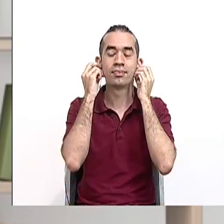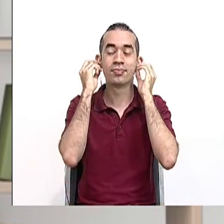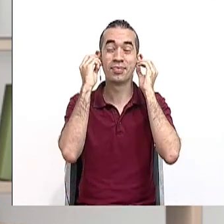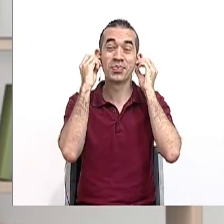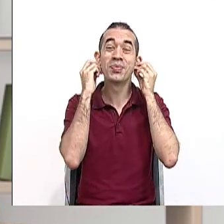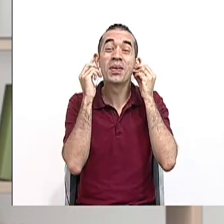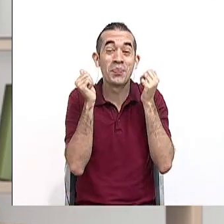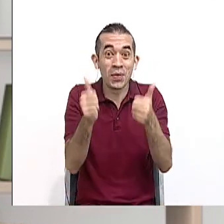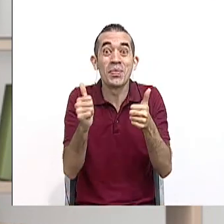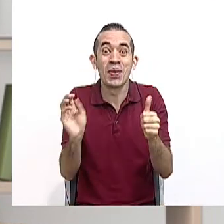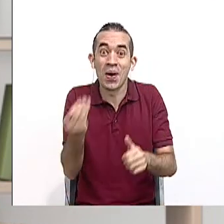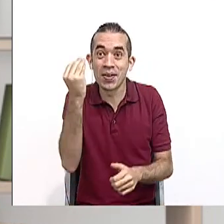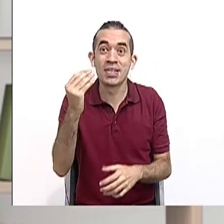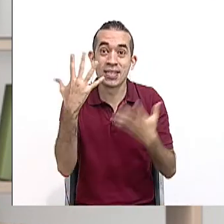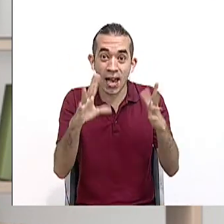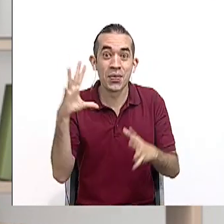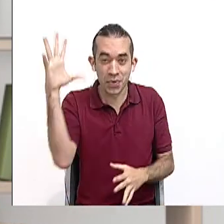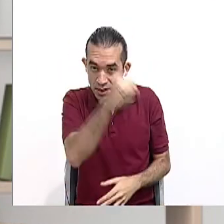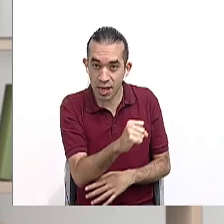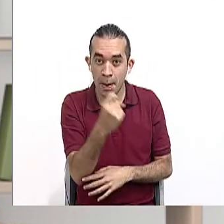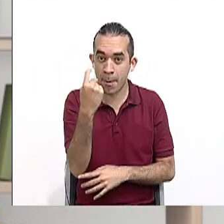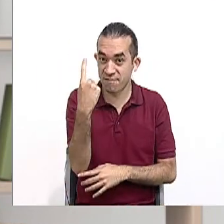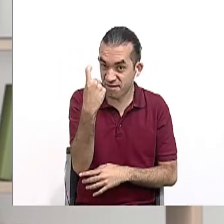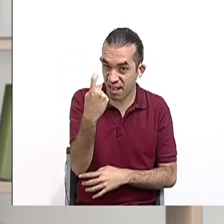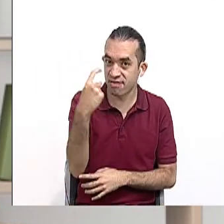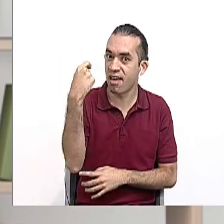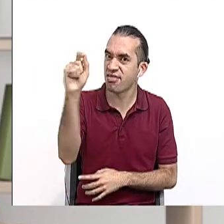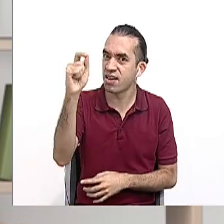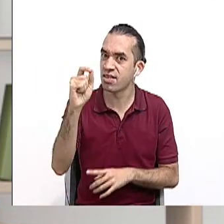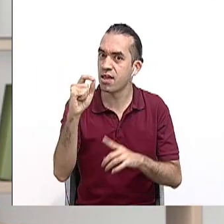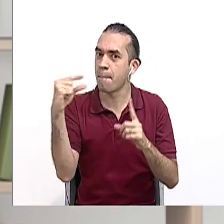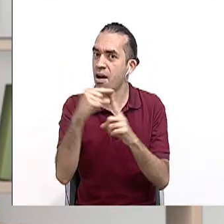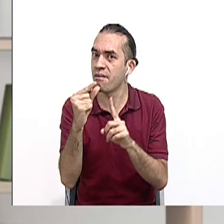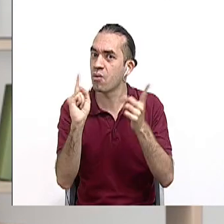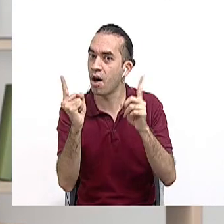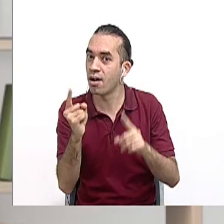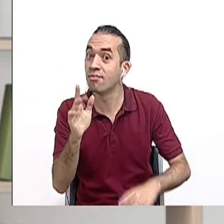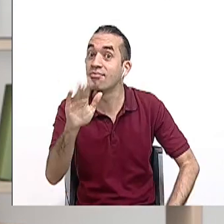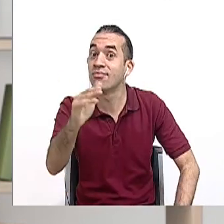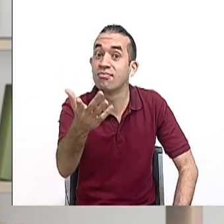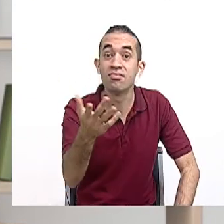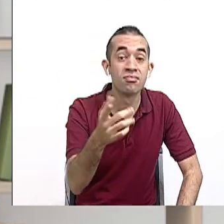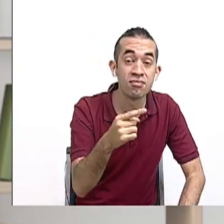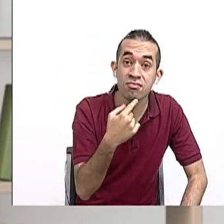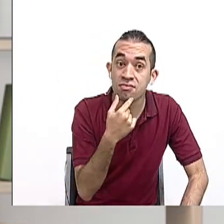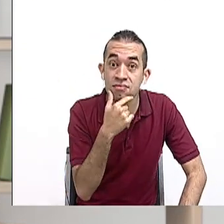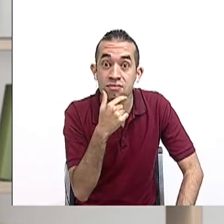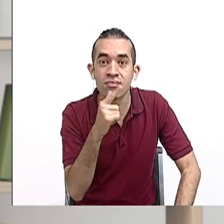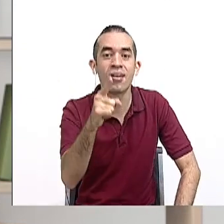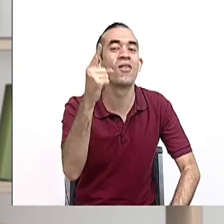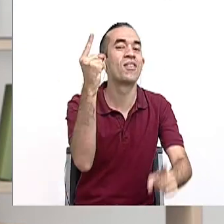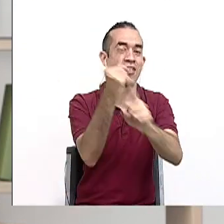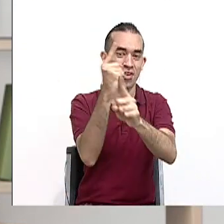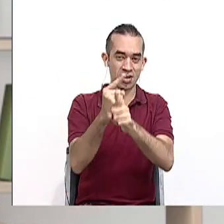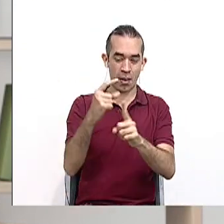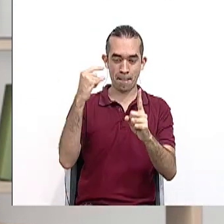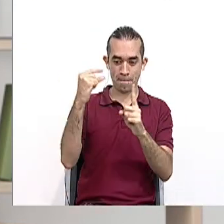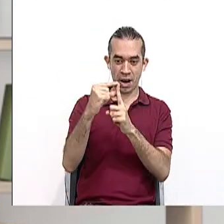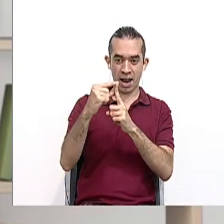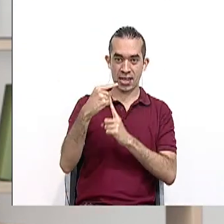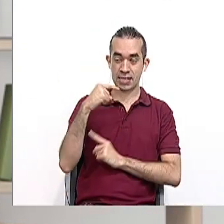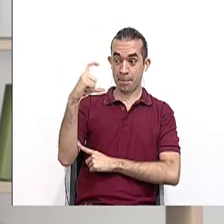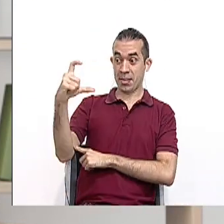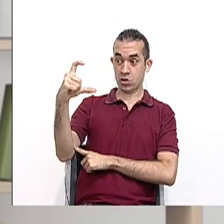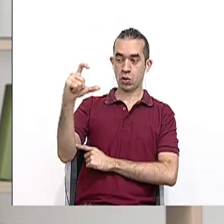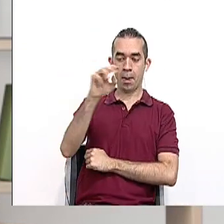Muy bien, jóvenes, ¿lograron reconocer cuál era la palabra que le faltaba una tilde? A ver. Ajá, mayúscula. Era la